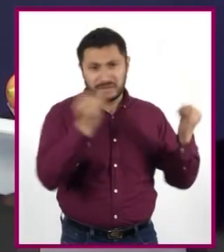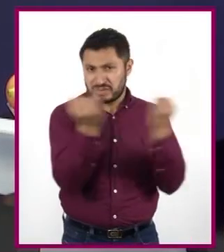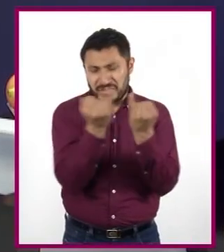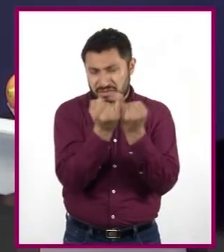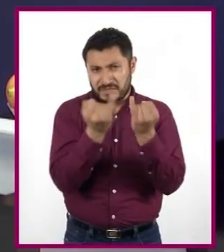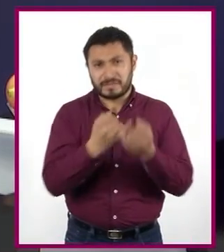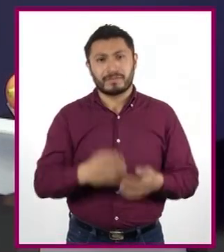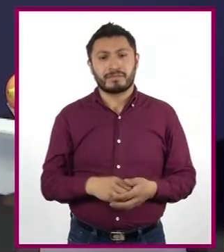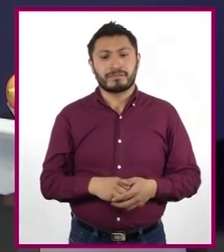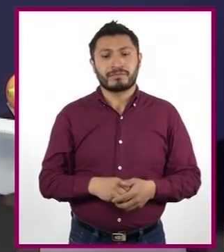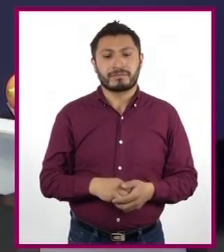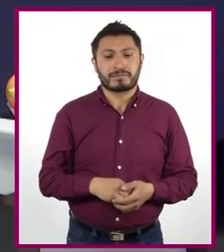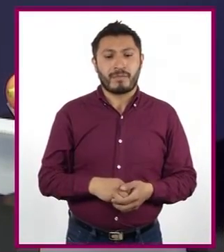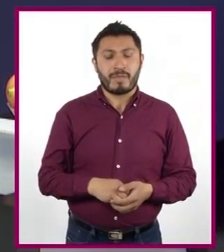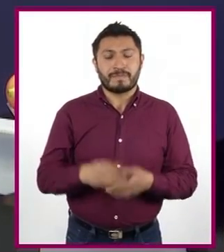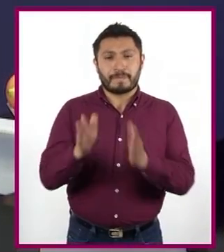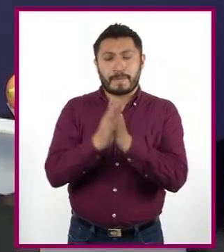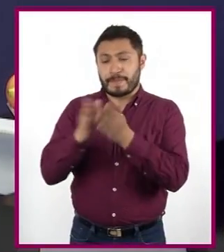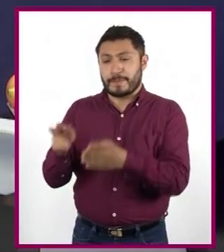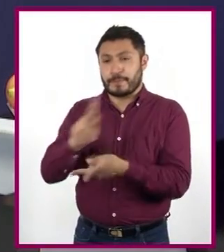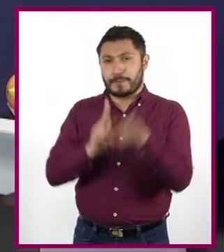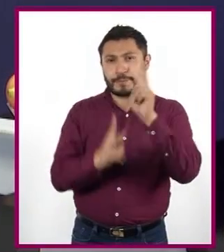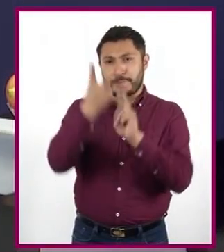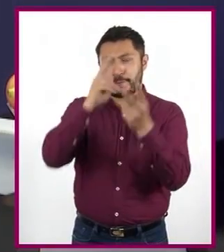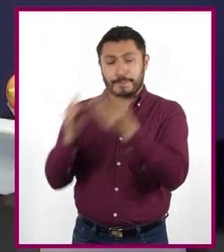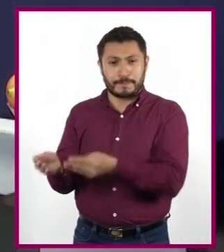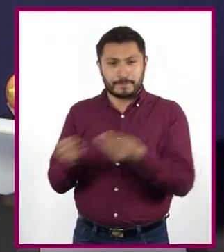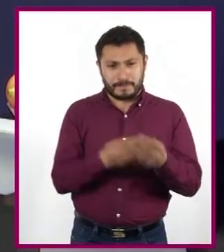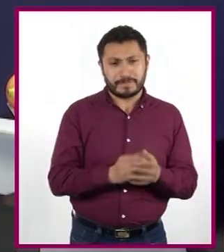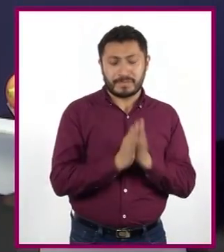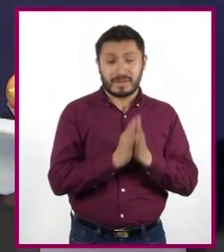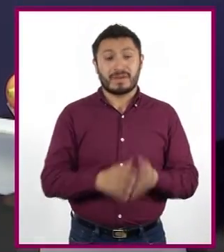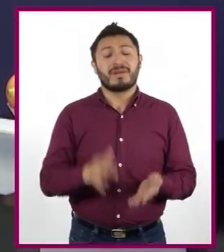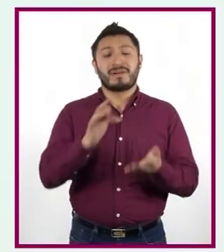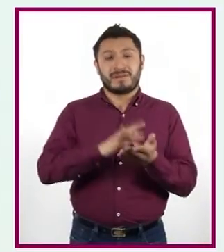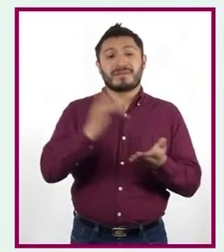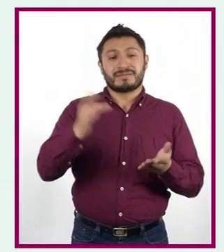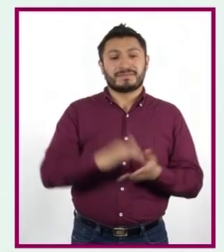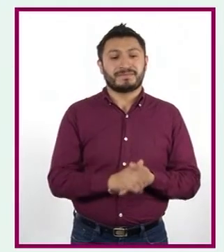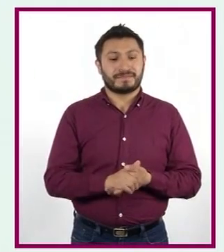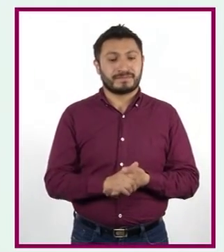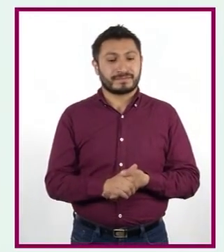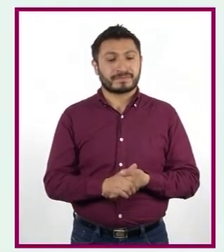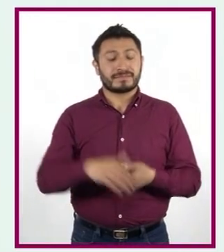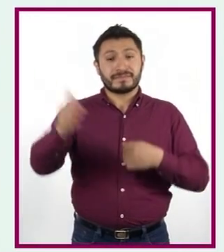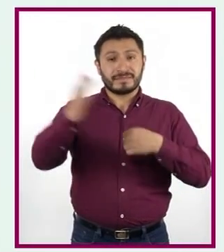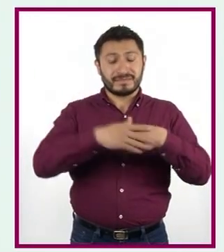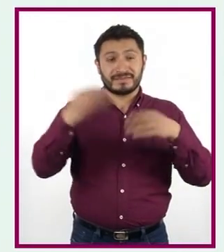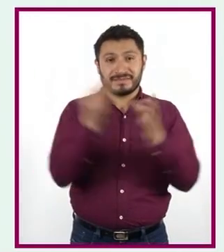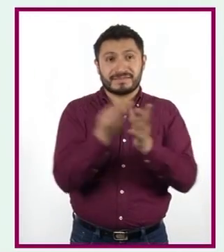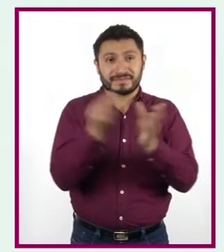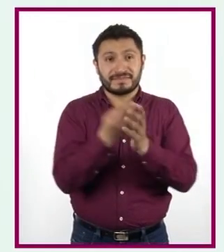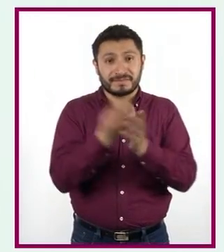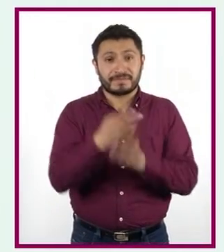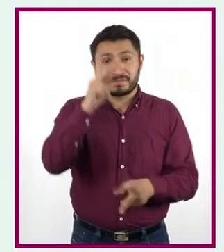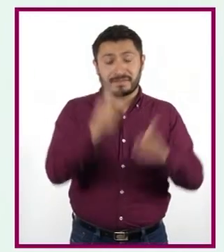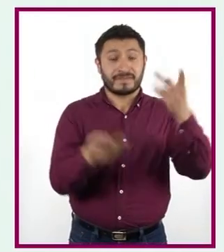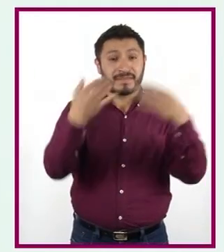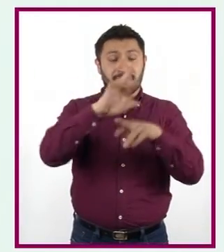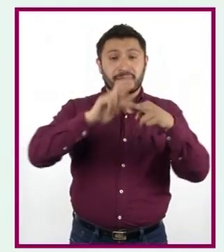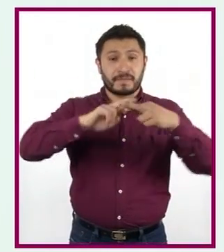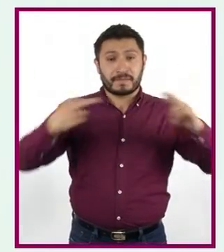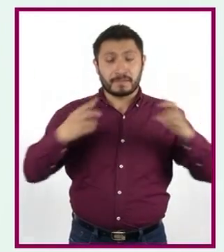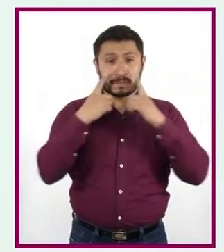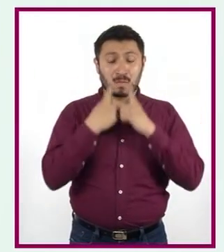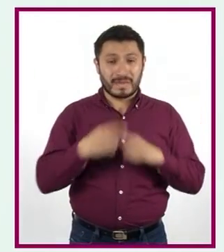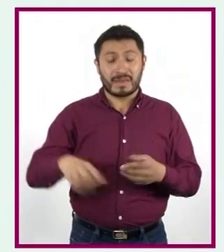al productor. Enrique, pásame las verduras, por favor. Claro. Gracias. En el próximo programa hablaremos de la relación